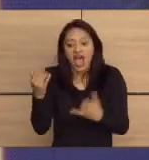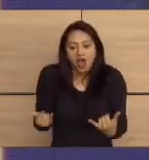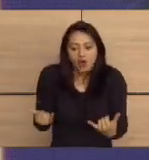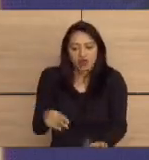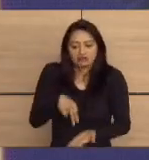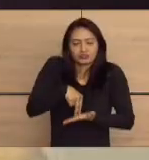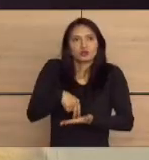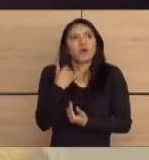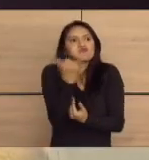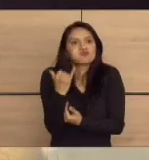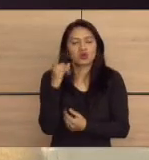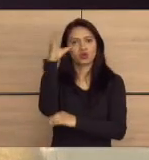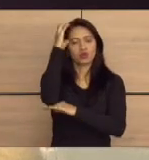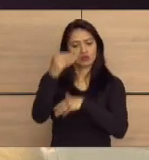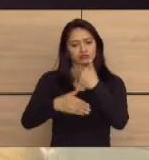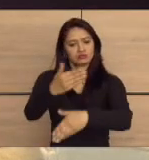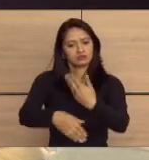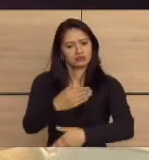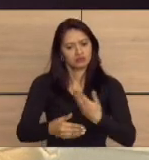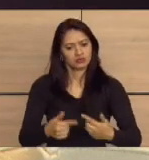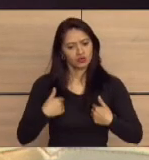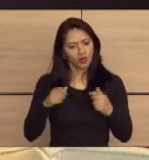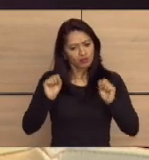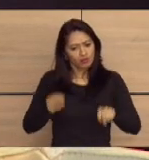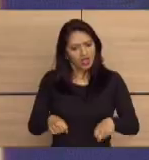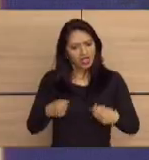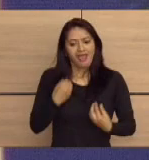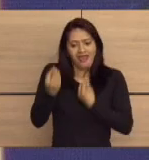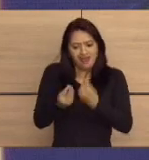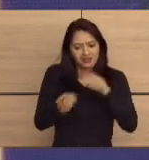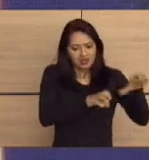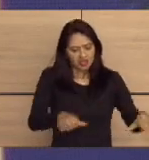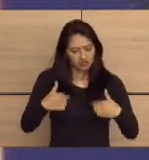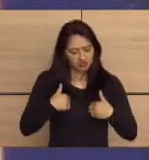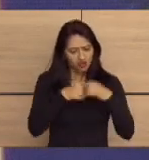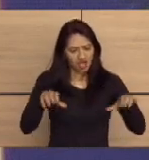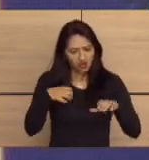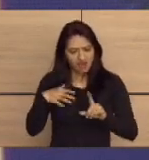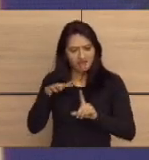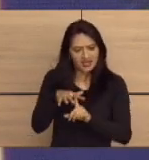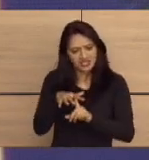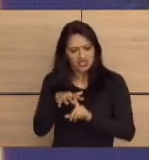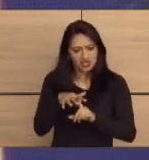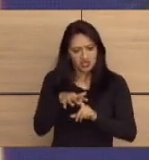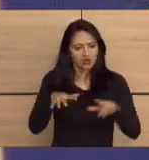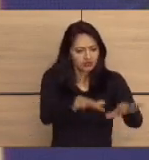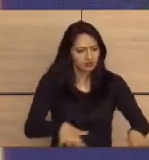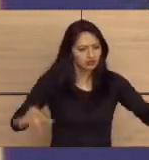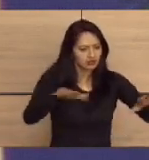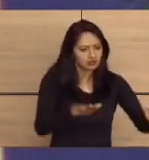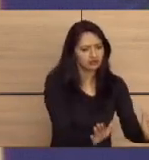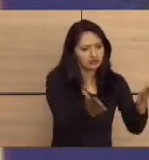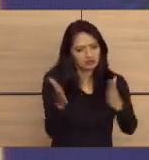de Colombia, y que en esa medida son importantes, y que sus acciones son importantes para la construcción de sus territorios, y